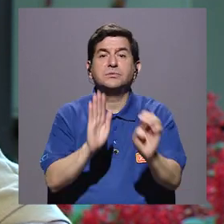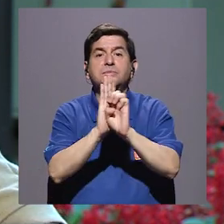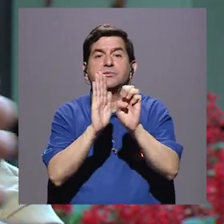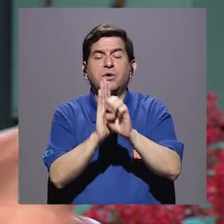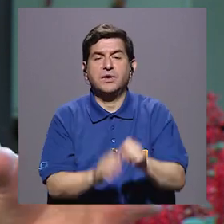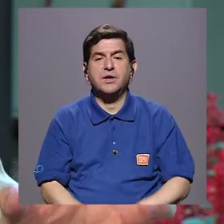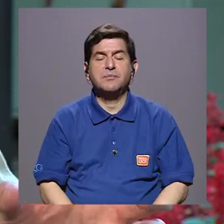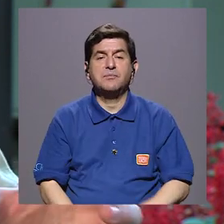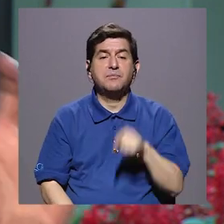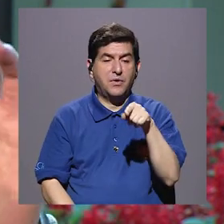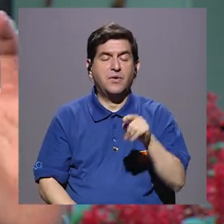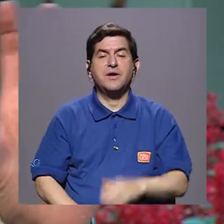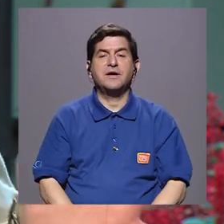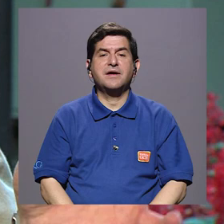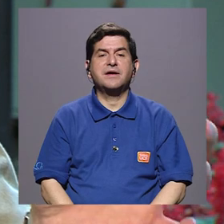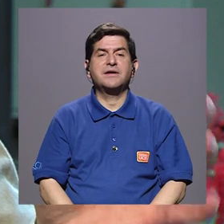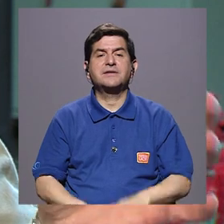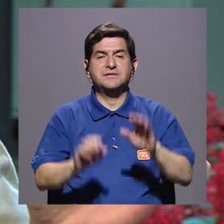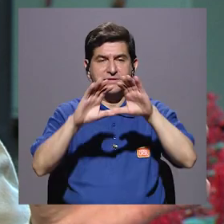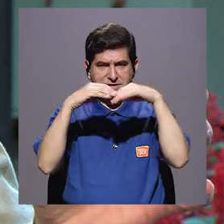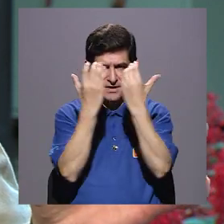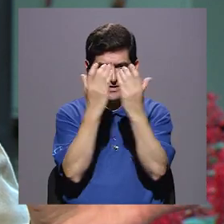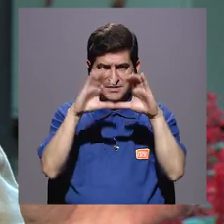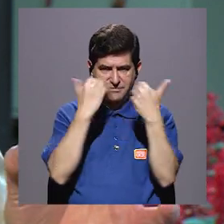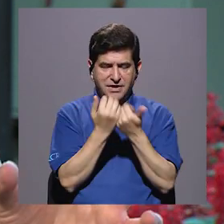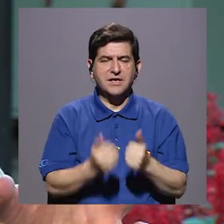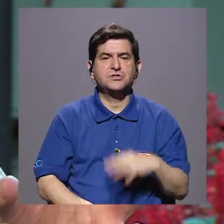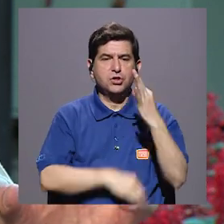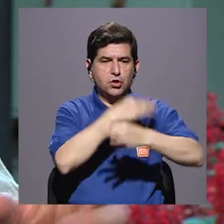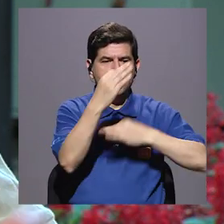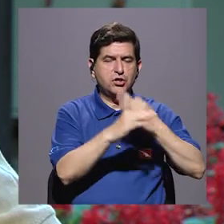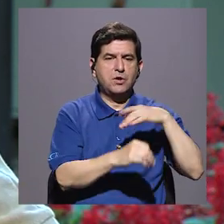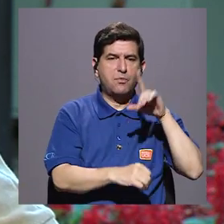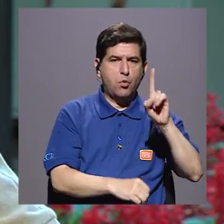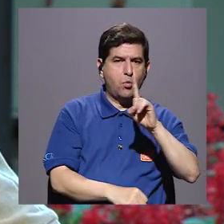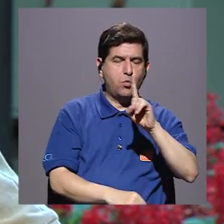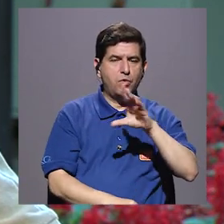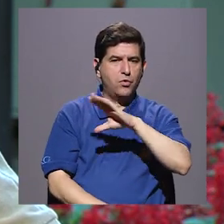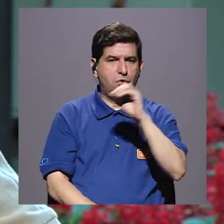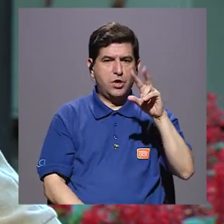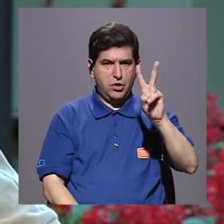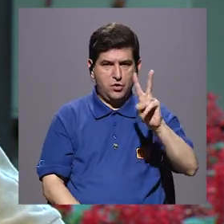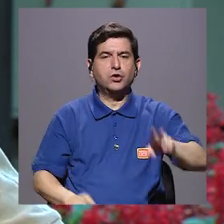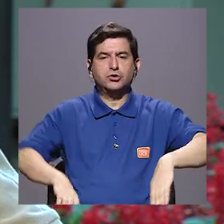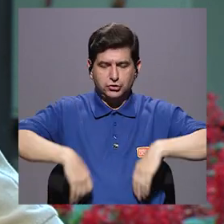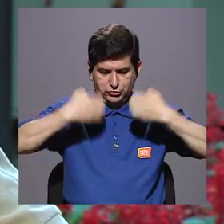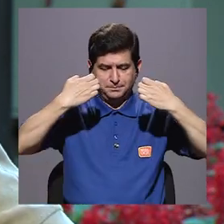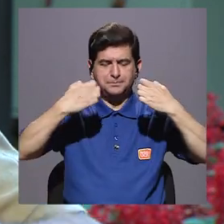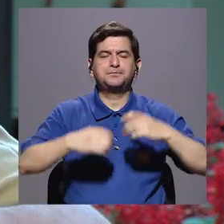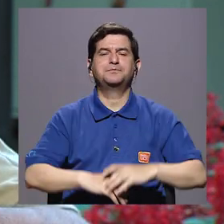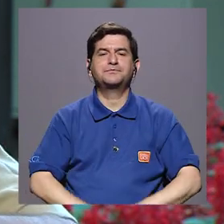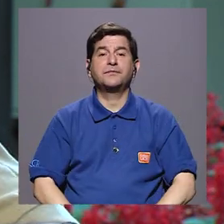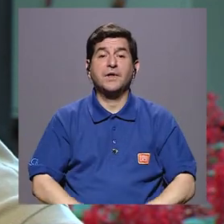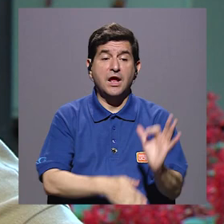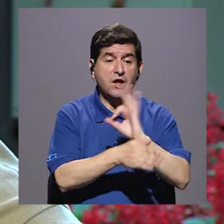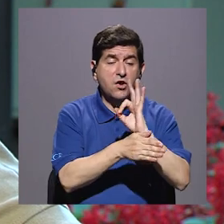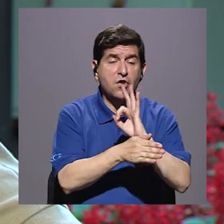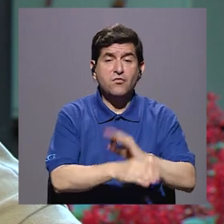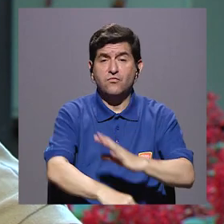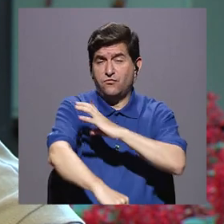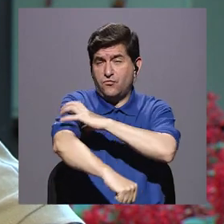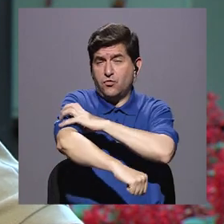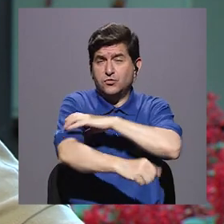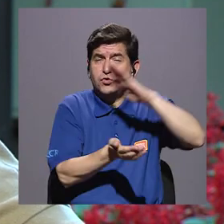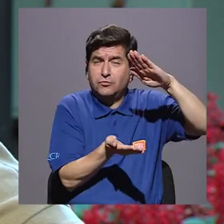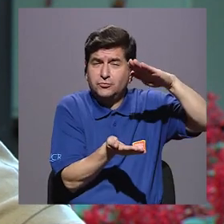por ejemplo, esa categoría, sarcopenia clase 1, por ejemplo, y sarcopenia clase 2. Además, si la función